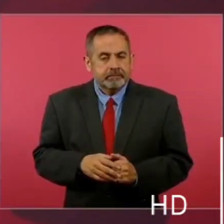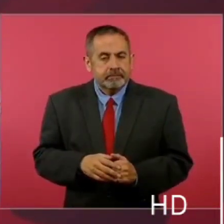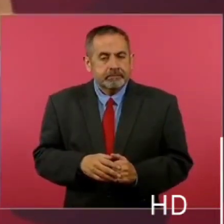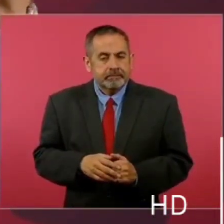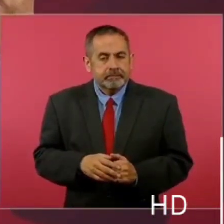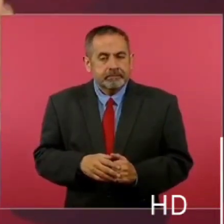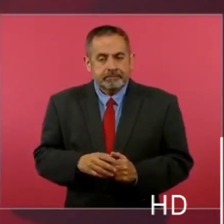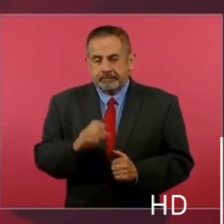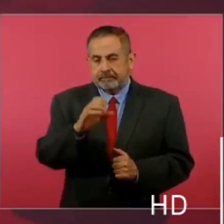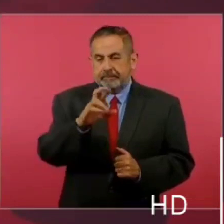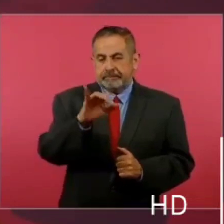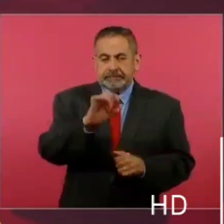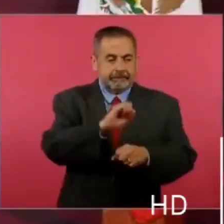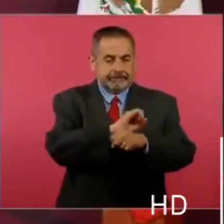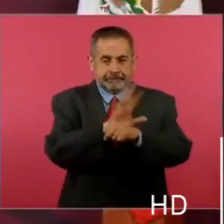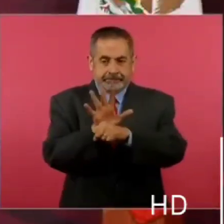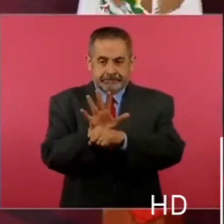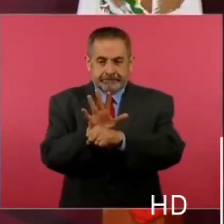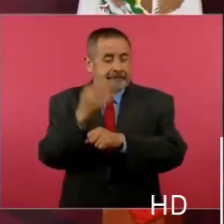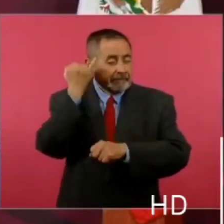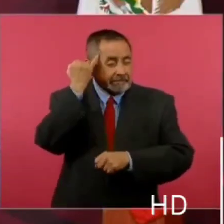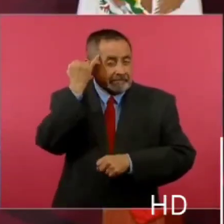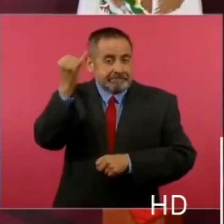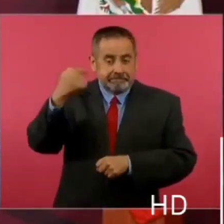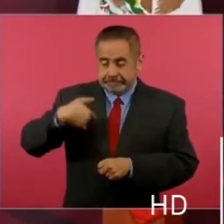la crisis de la pandemia?